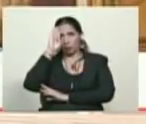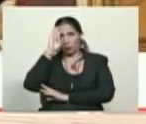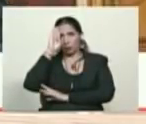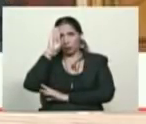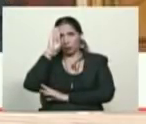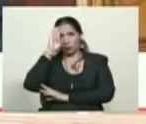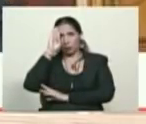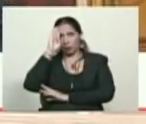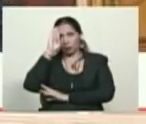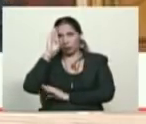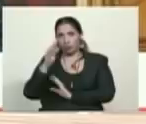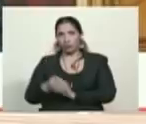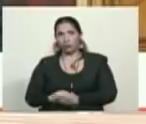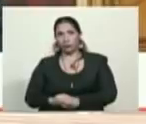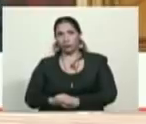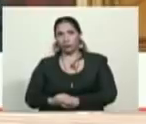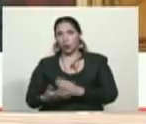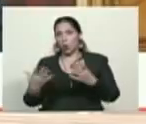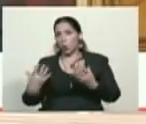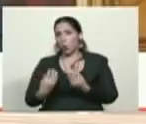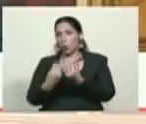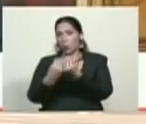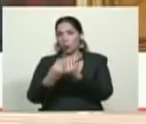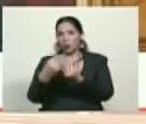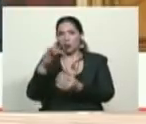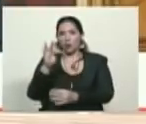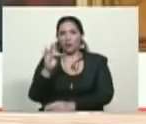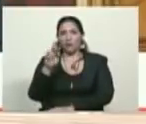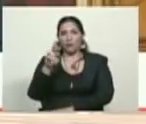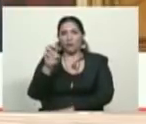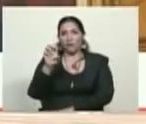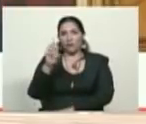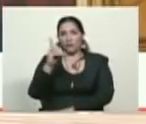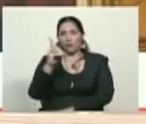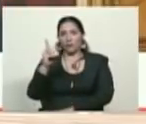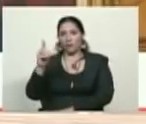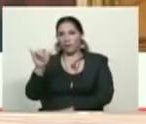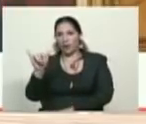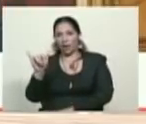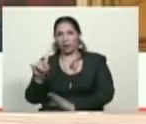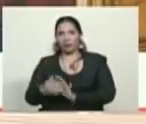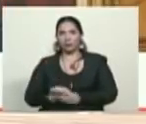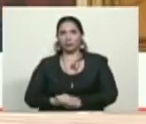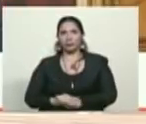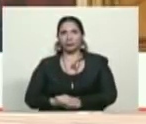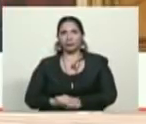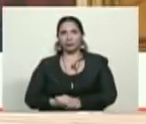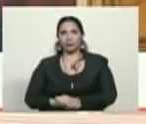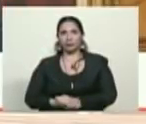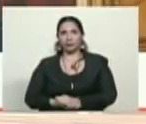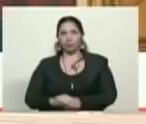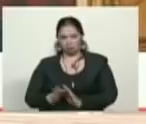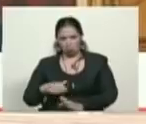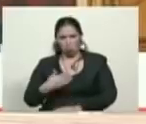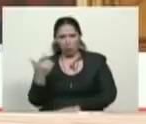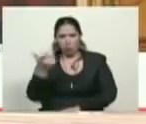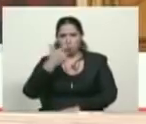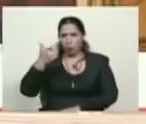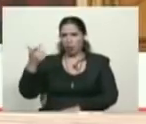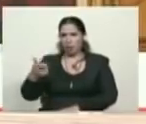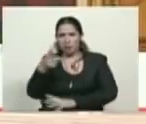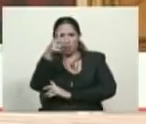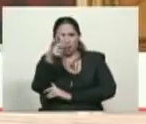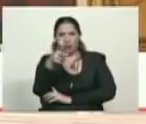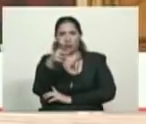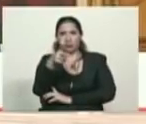cara abierta, con Freddy Bernal. Estoy seguro que es posible que las deben tener. González López pudiera buscarme las grabaciones de